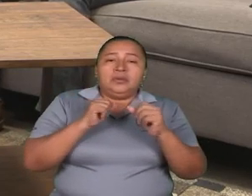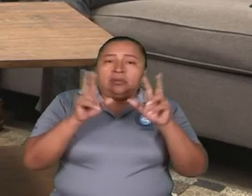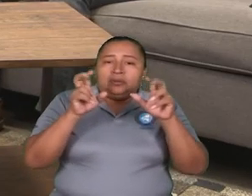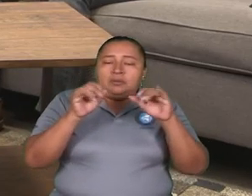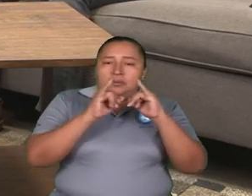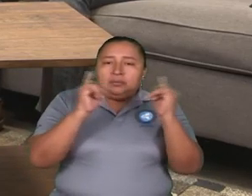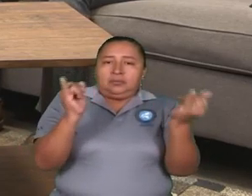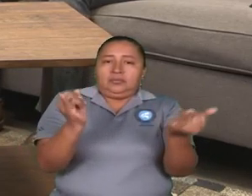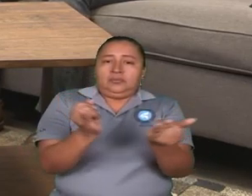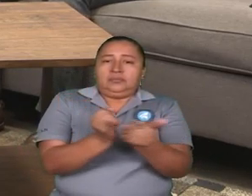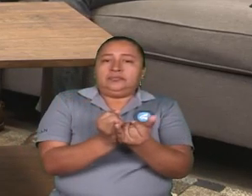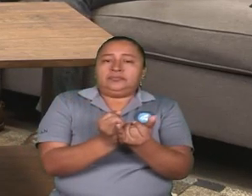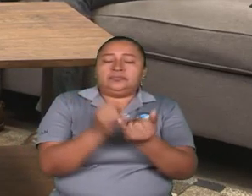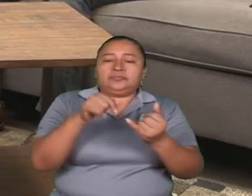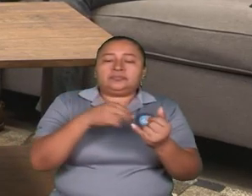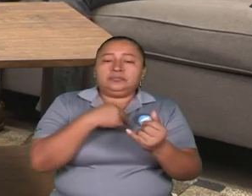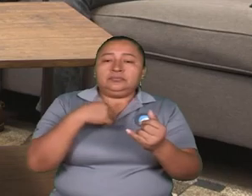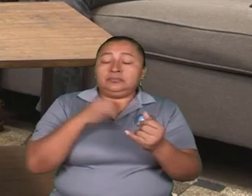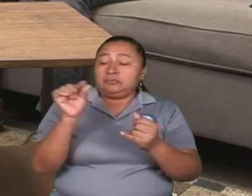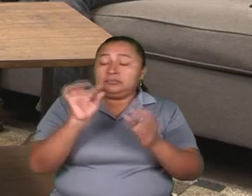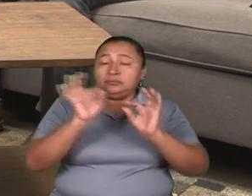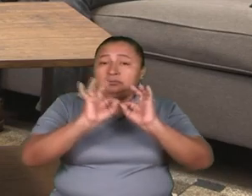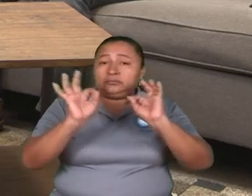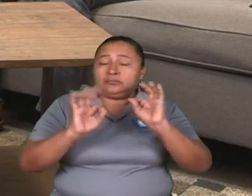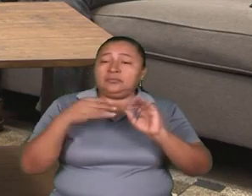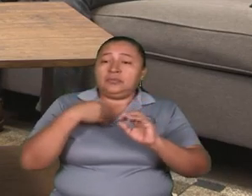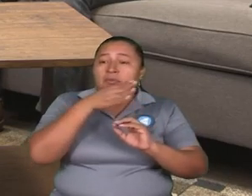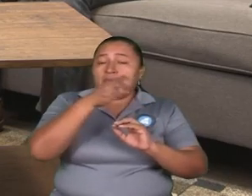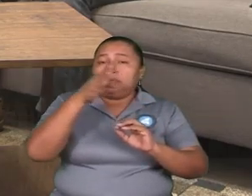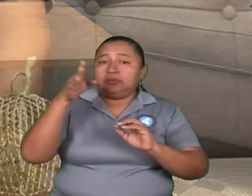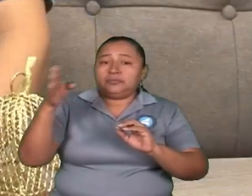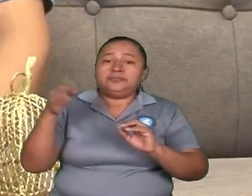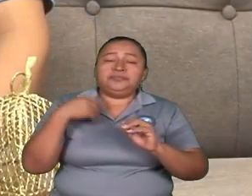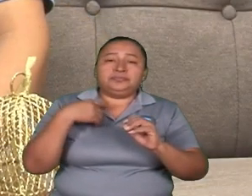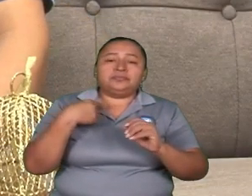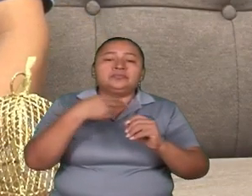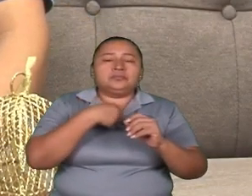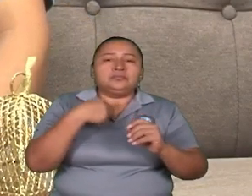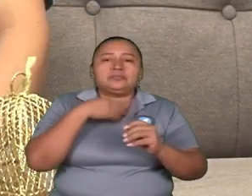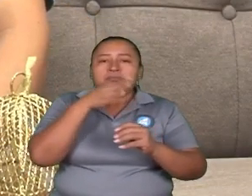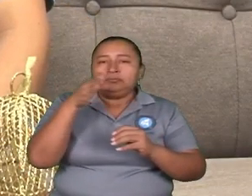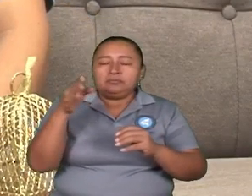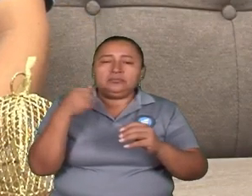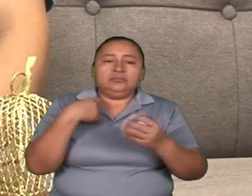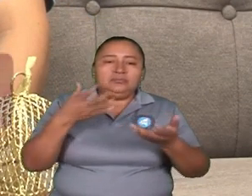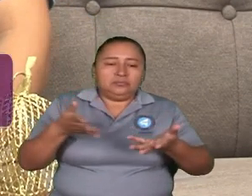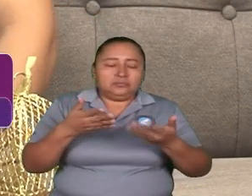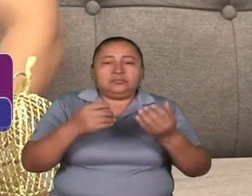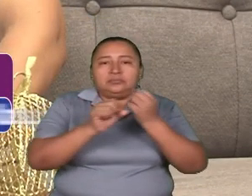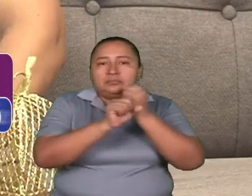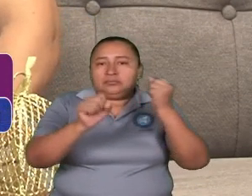de la intentona golpista que intentaron algunos sectores de la sociedad nicaragüense dar al gobierno de reconciliación y unidad nacional.